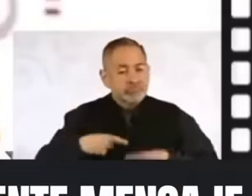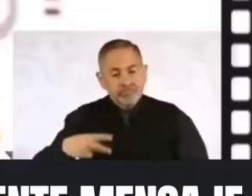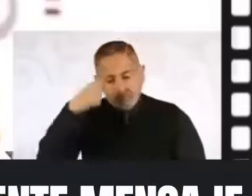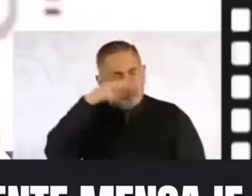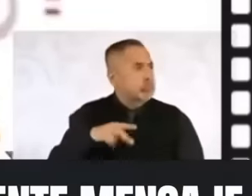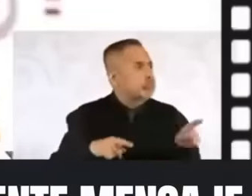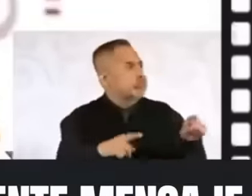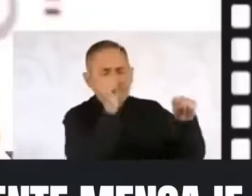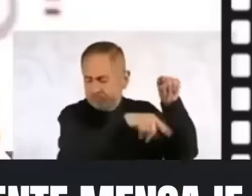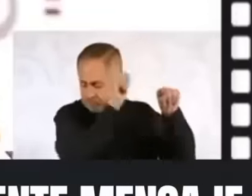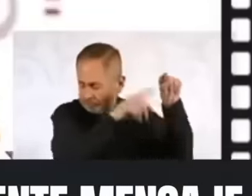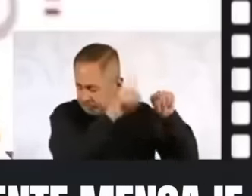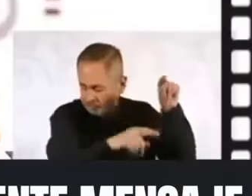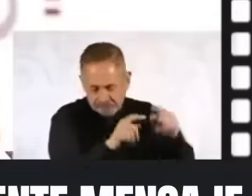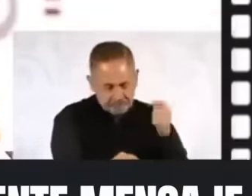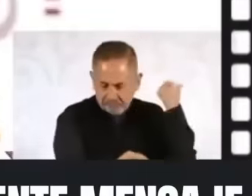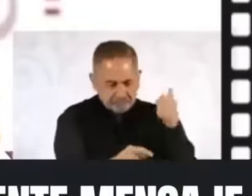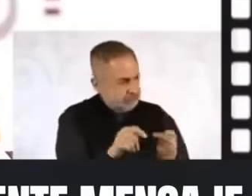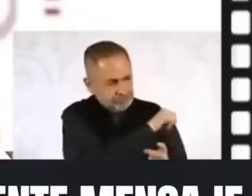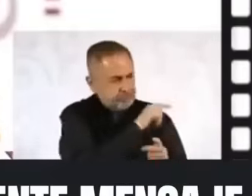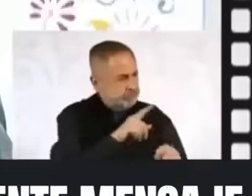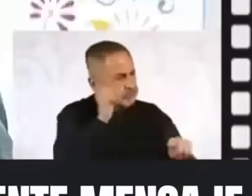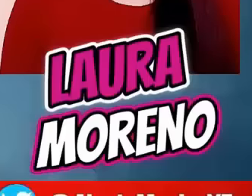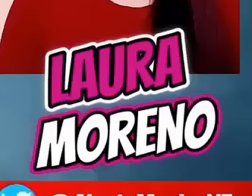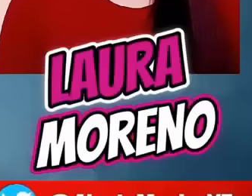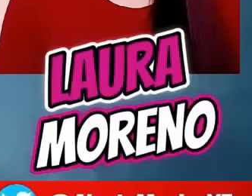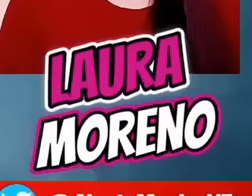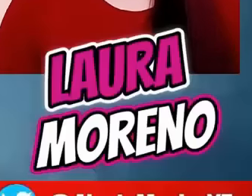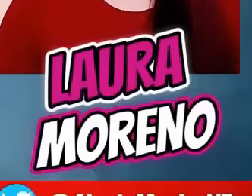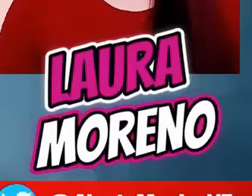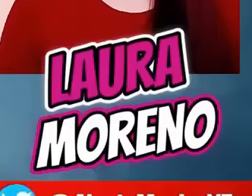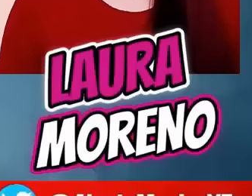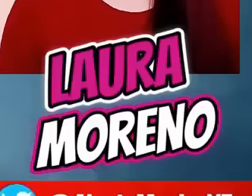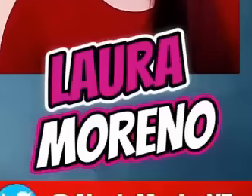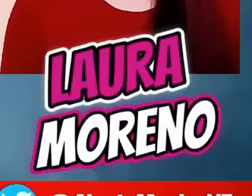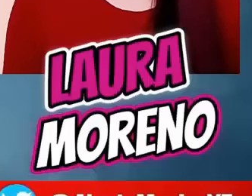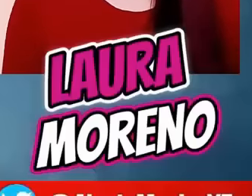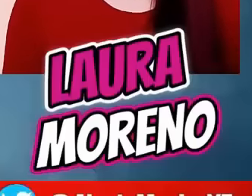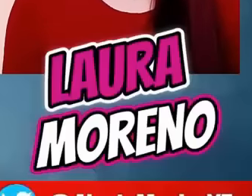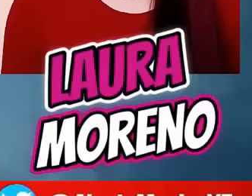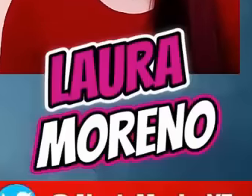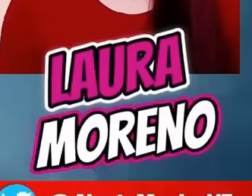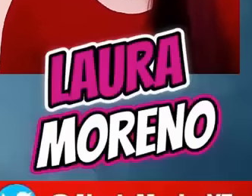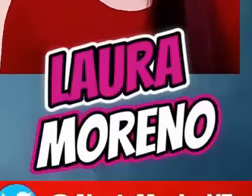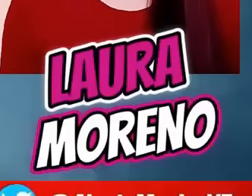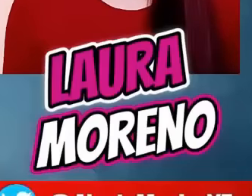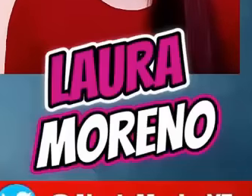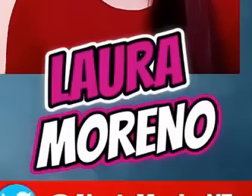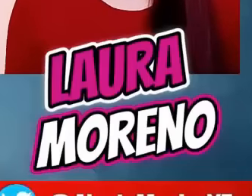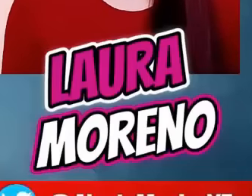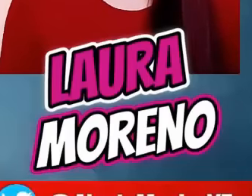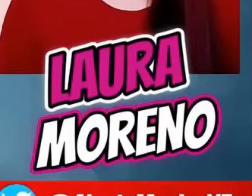va a sanear el Poder Judicial para fortalecer el Estado de Derecho. Y la que sigue con su circo y nada bueno aporta